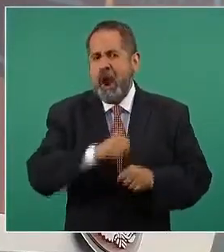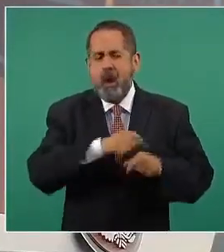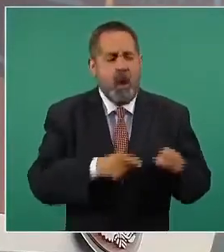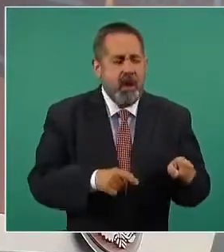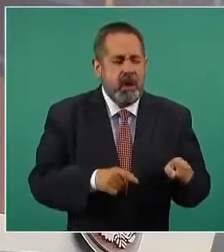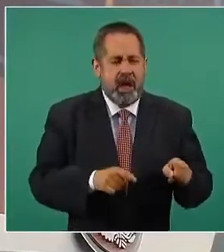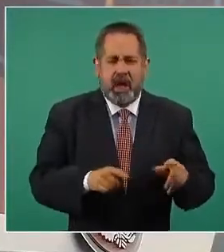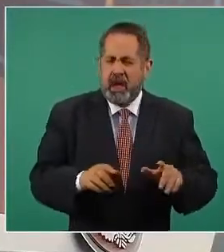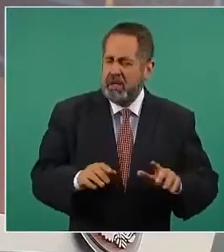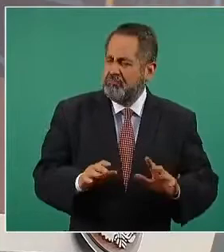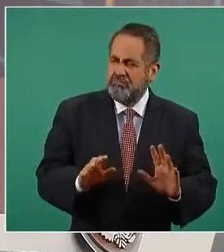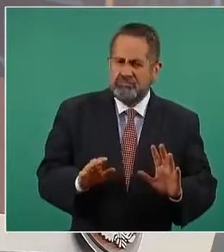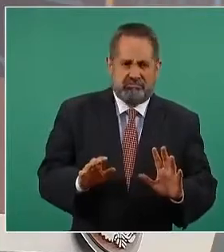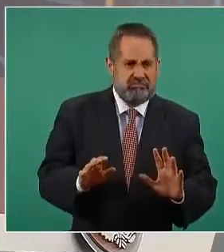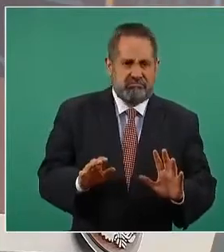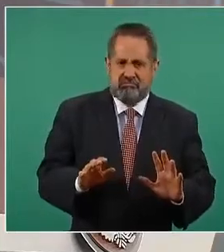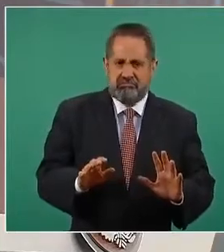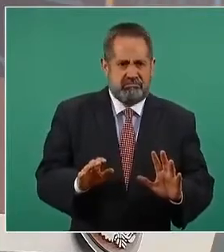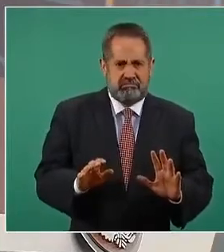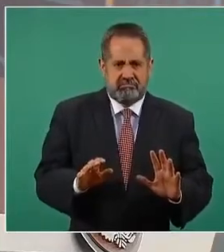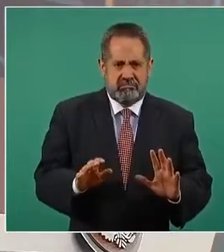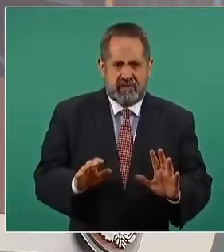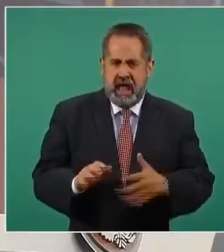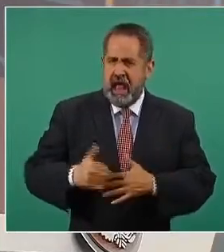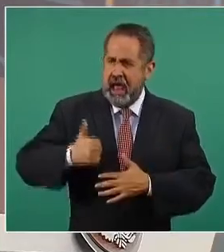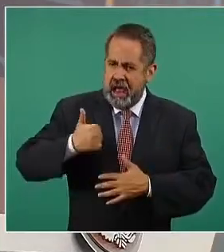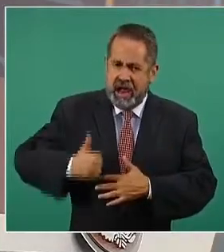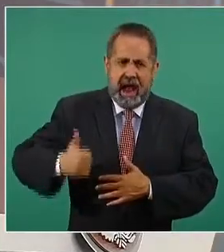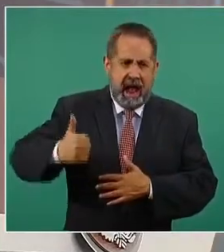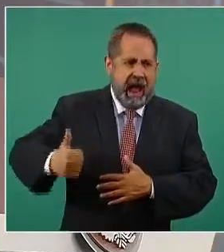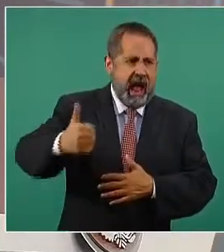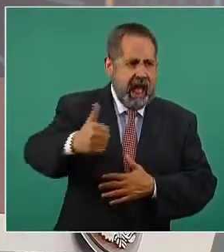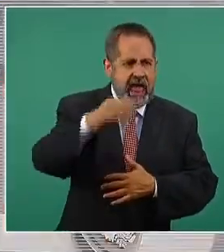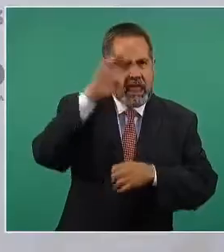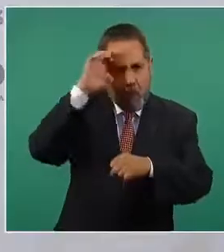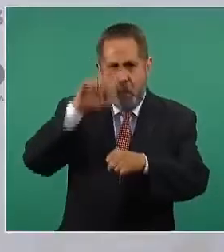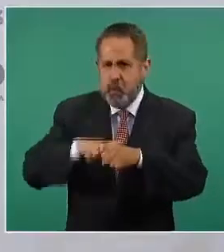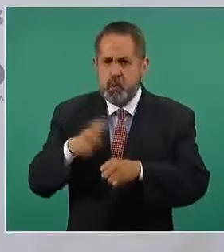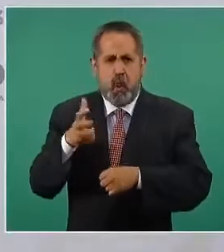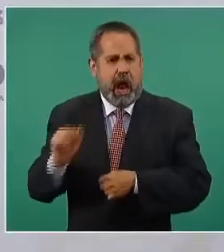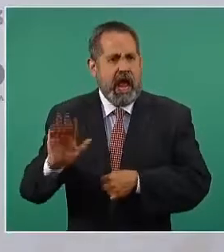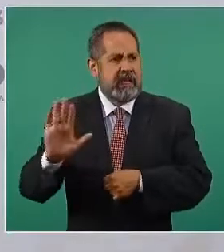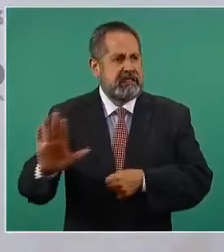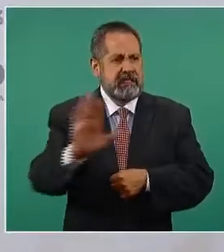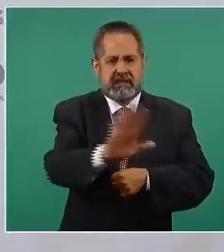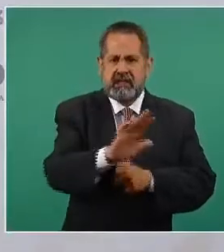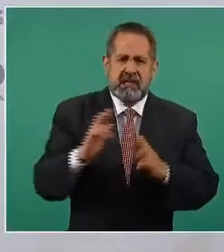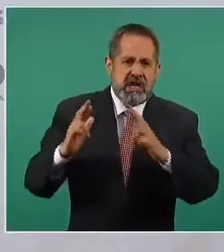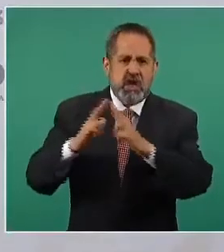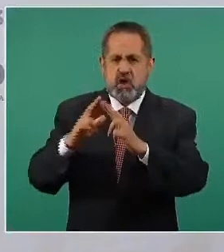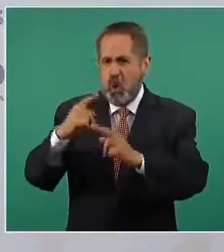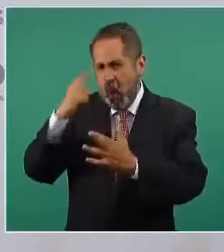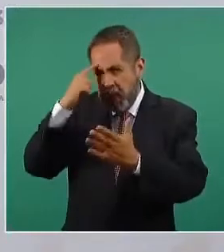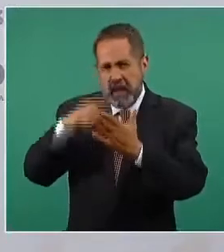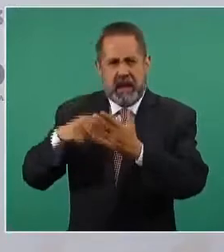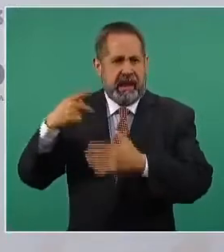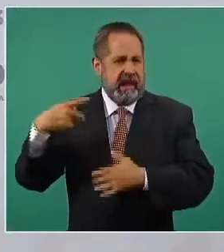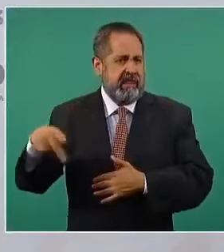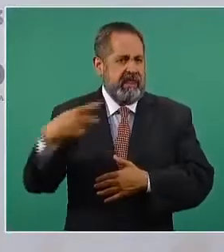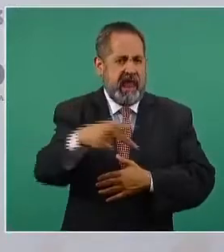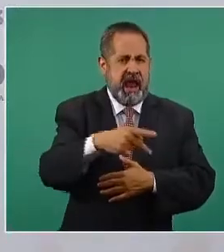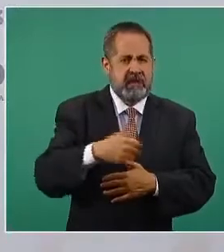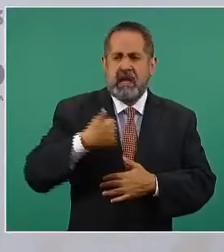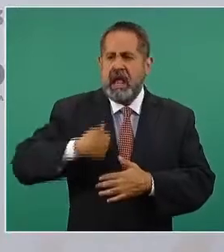Pero cada civilización tiene sus propias creencias. Cada poder crea